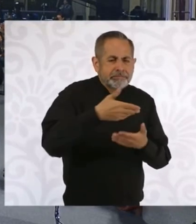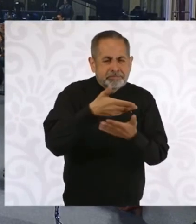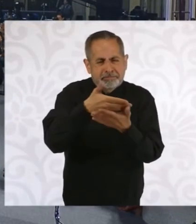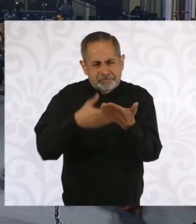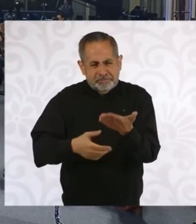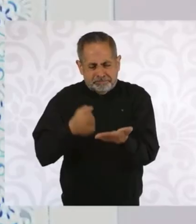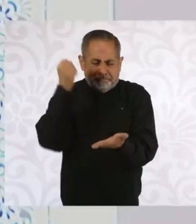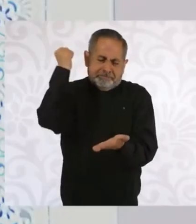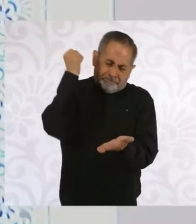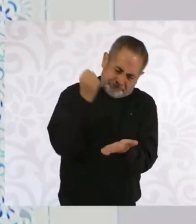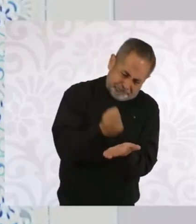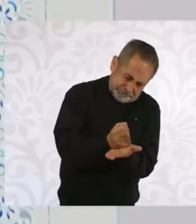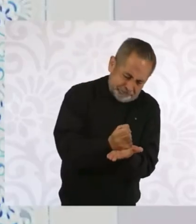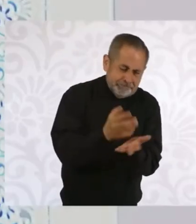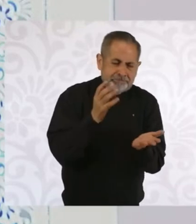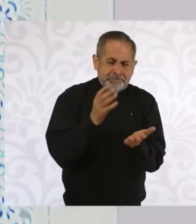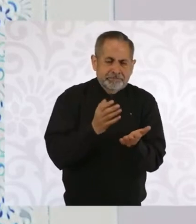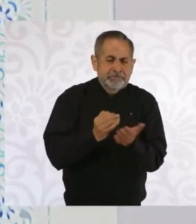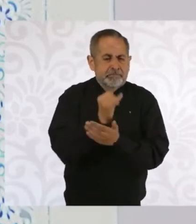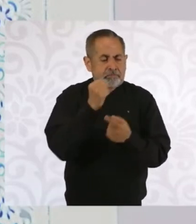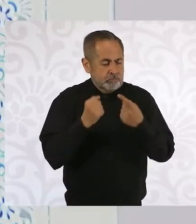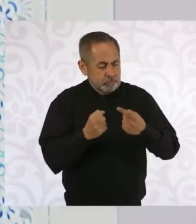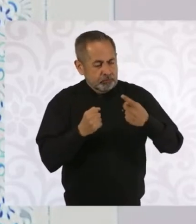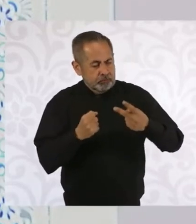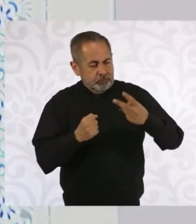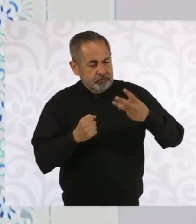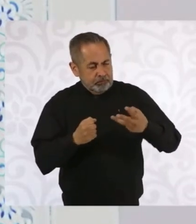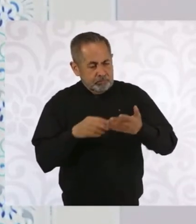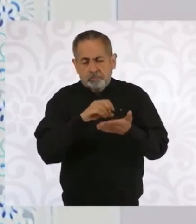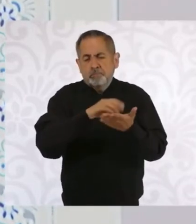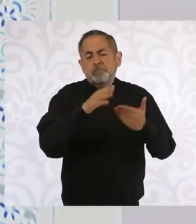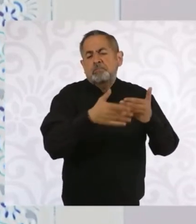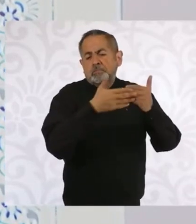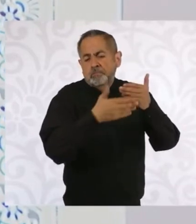porque todos van a renunciar sin renunciar la